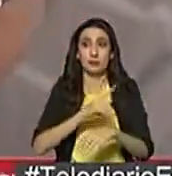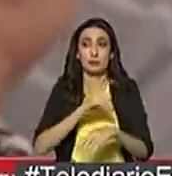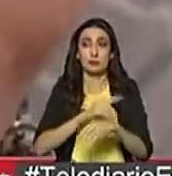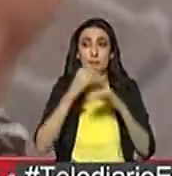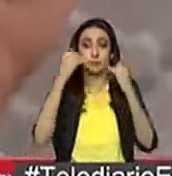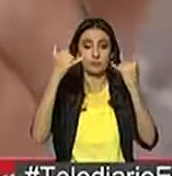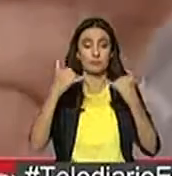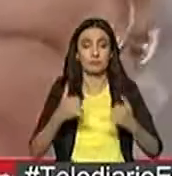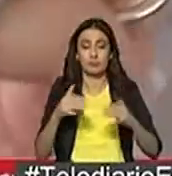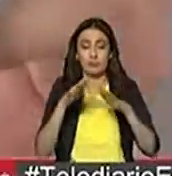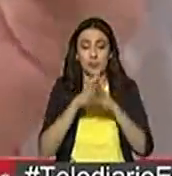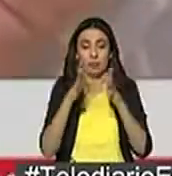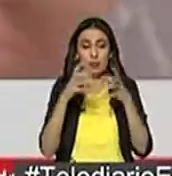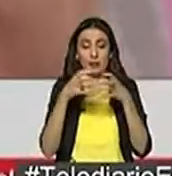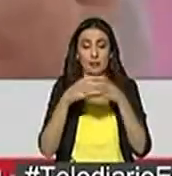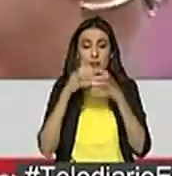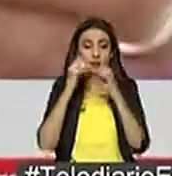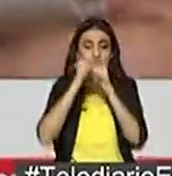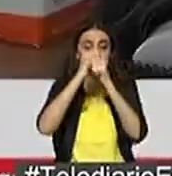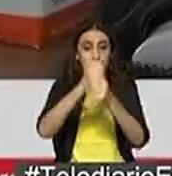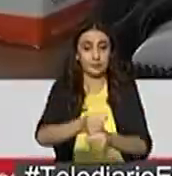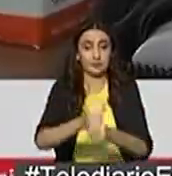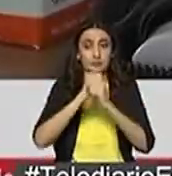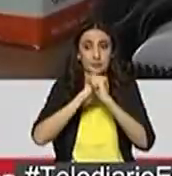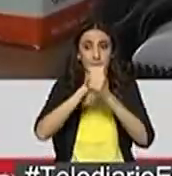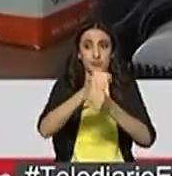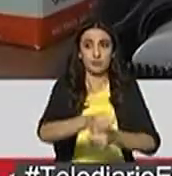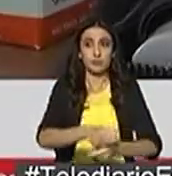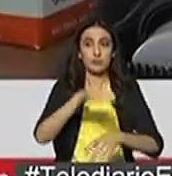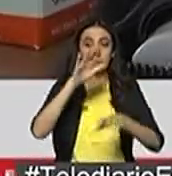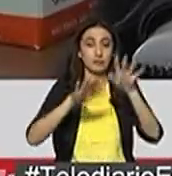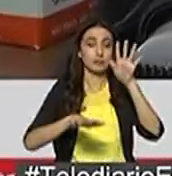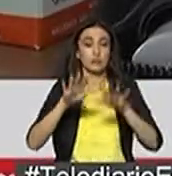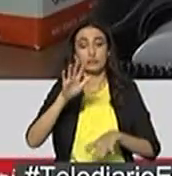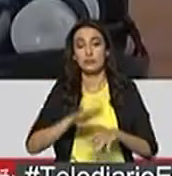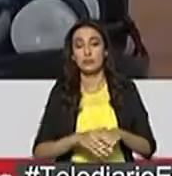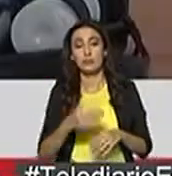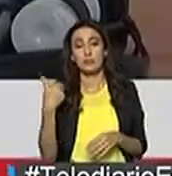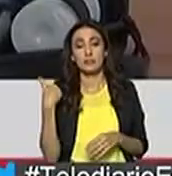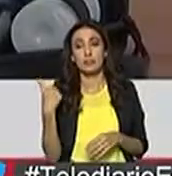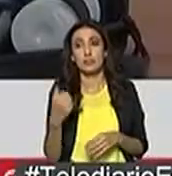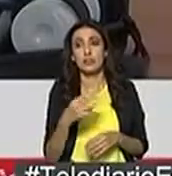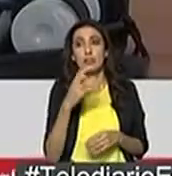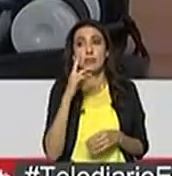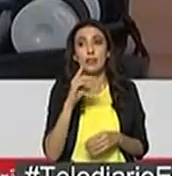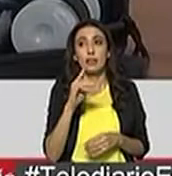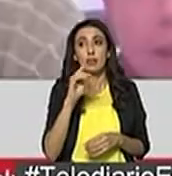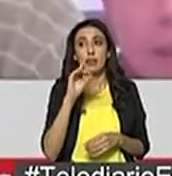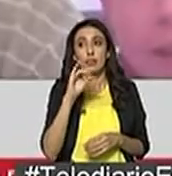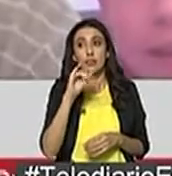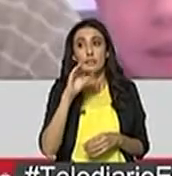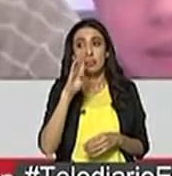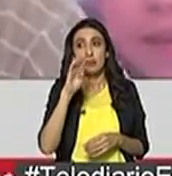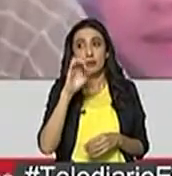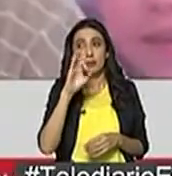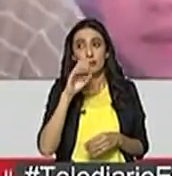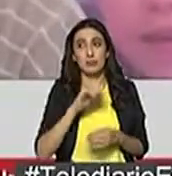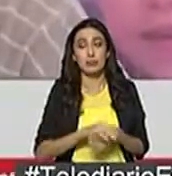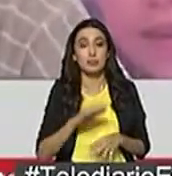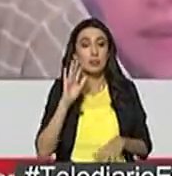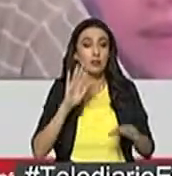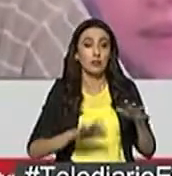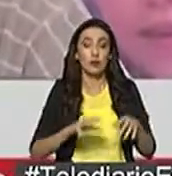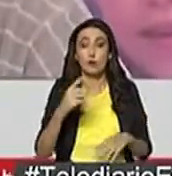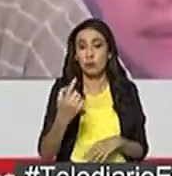de la Fundación, indica que el tratamiento básico de una persona que padece diabetes es bastante costoso. Tipo 1, por lo